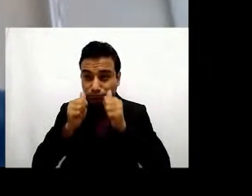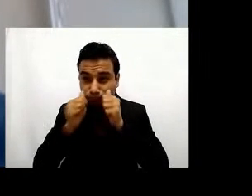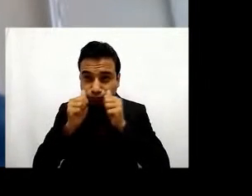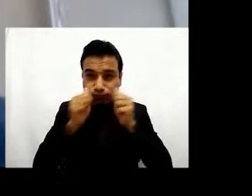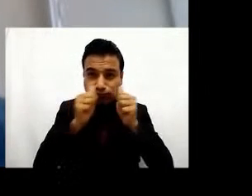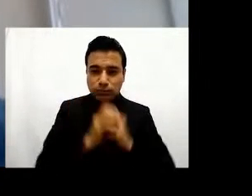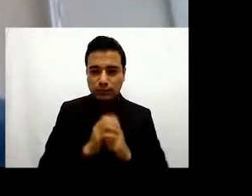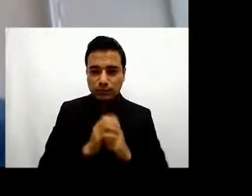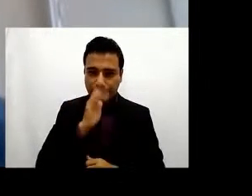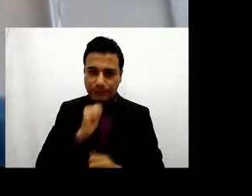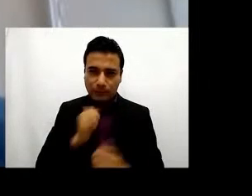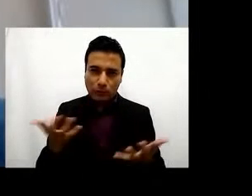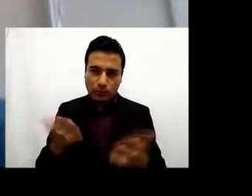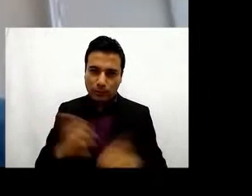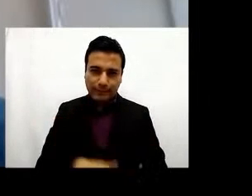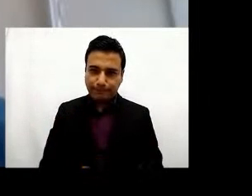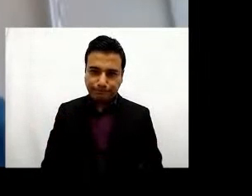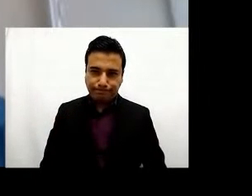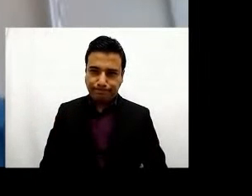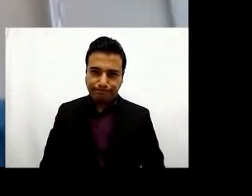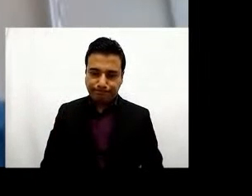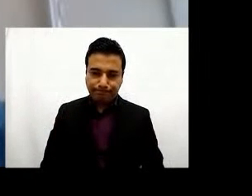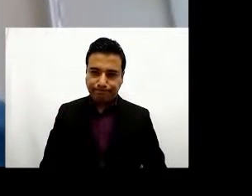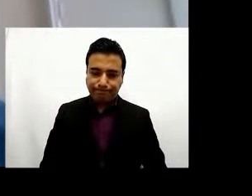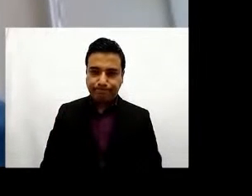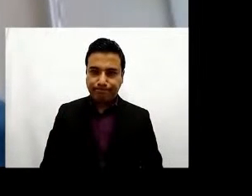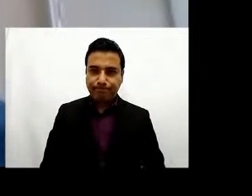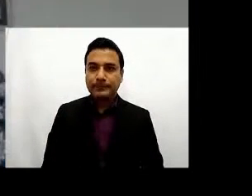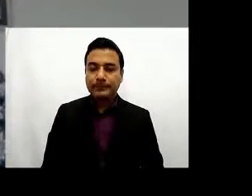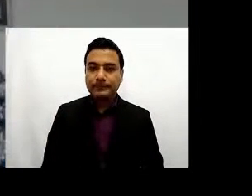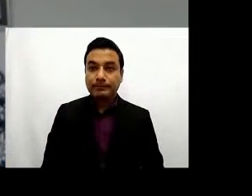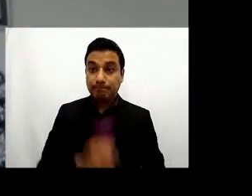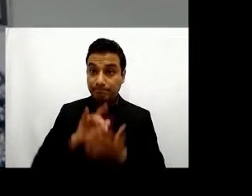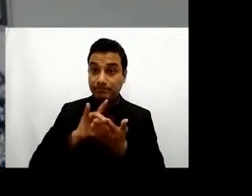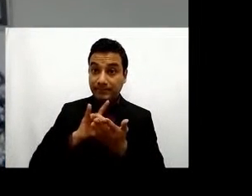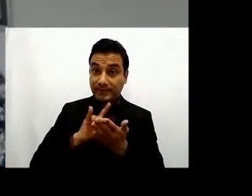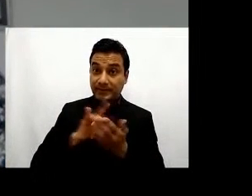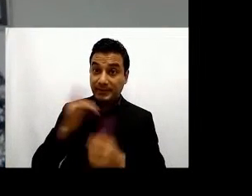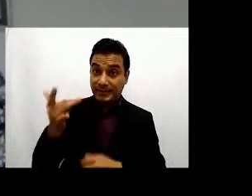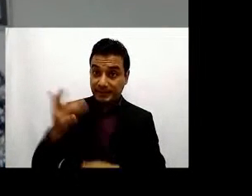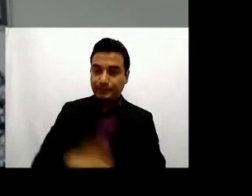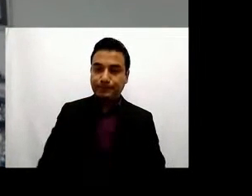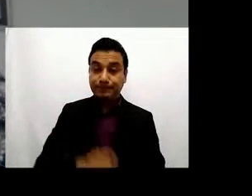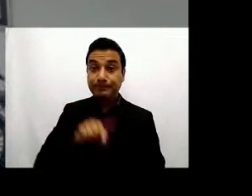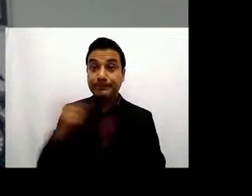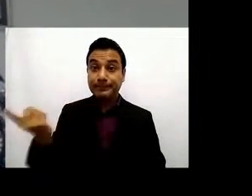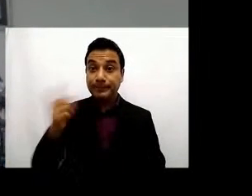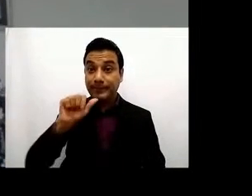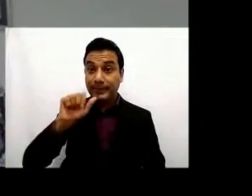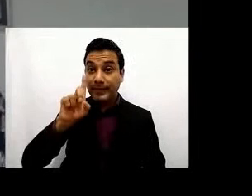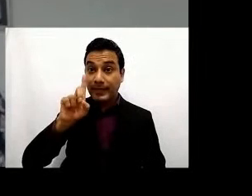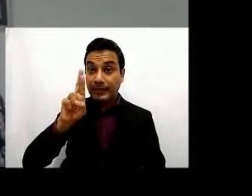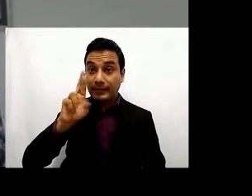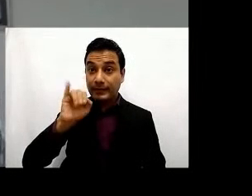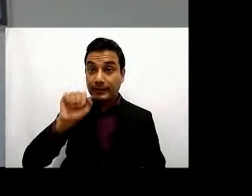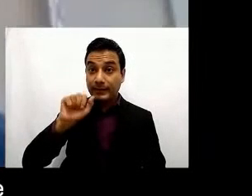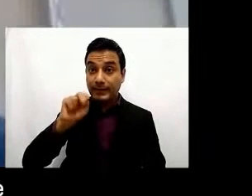la ciudadanía en términos de acceso a la cultura. Gracias, Guillermo. Adriana, ¿qué